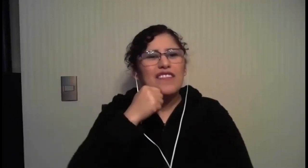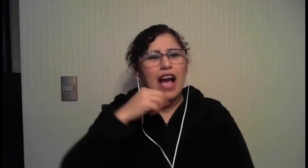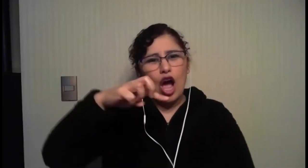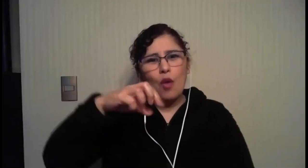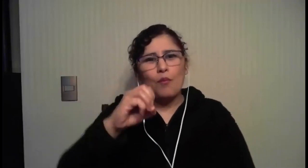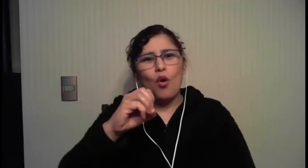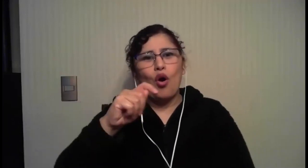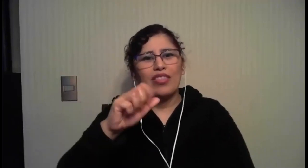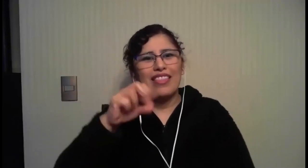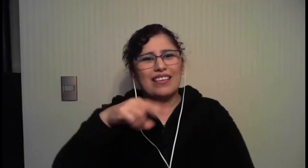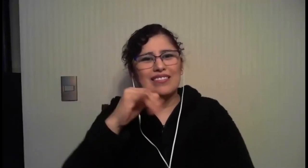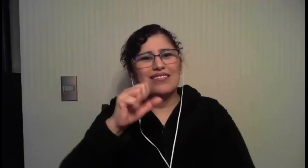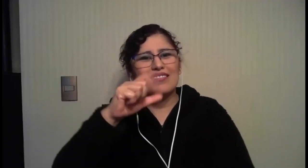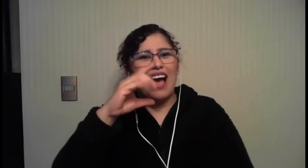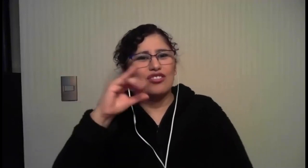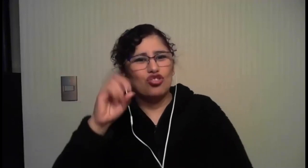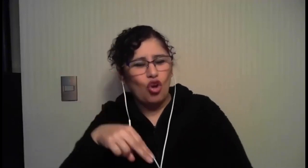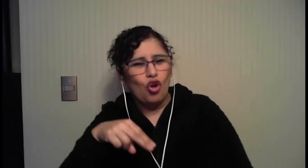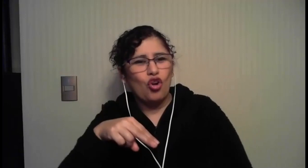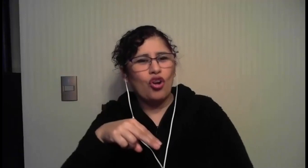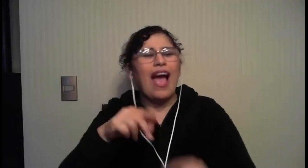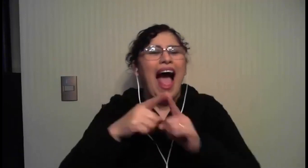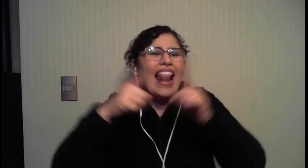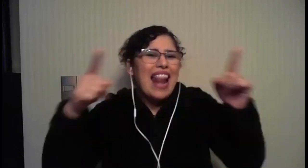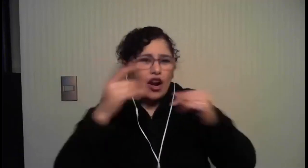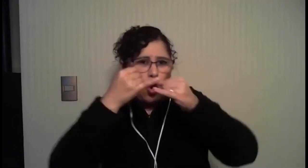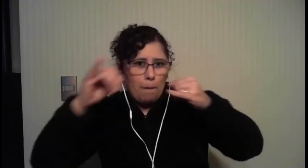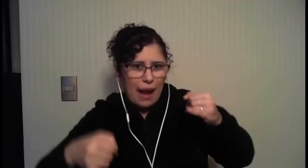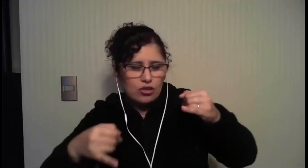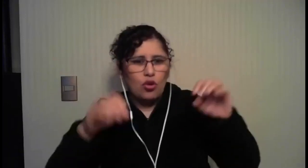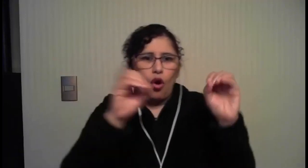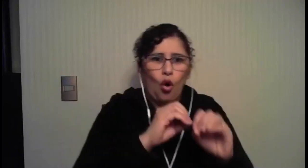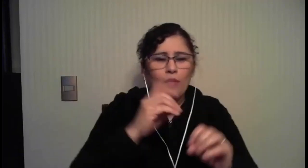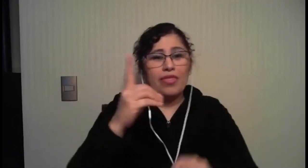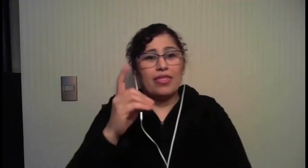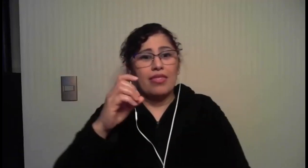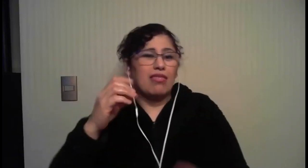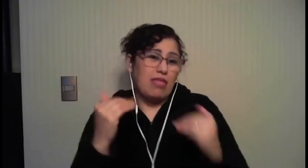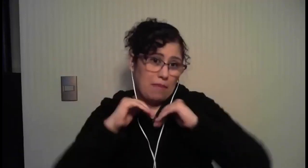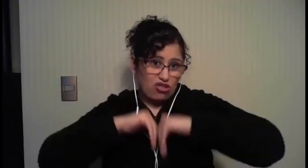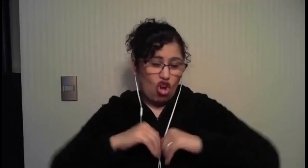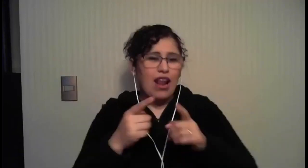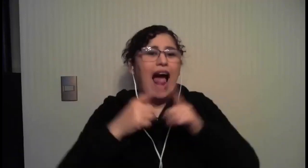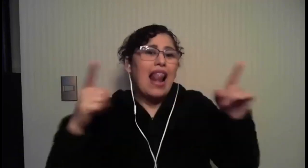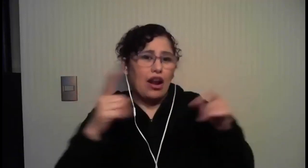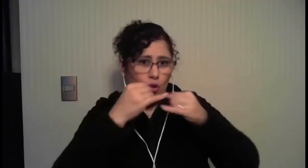y depresión a largo plazo, ya que son conceptos que vienen